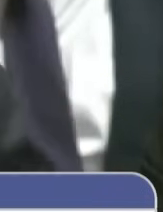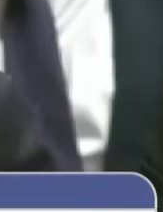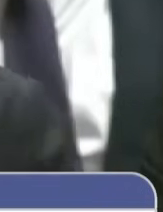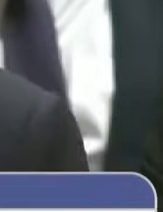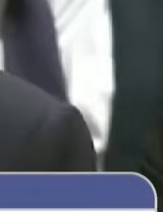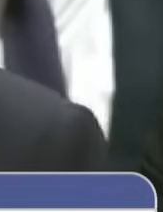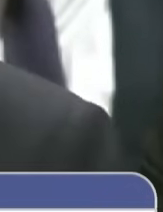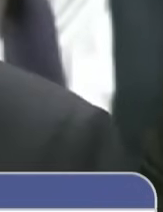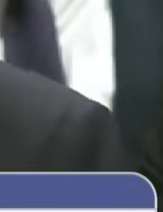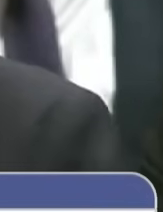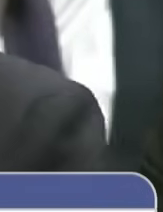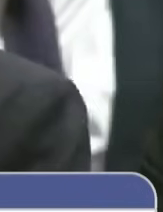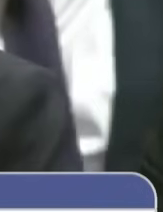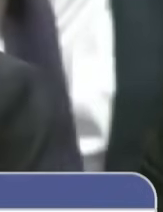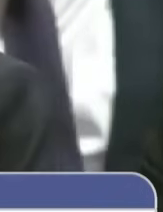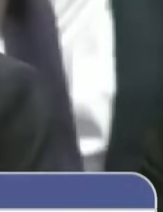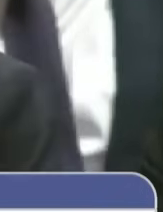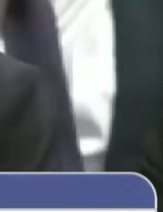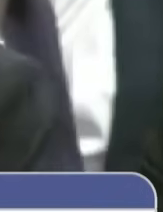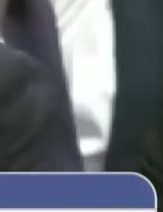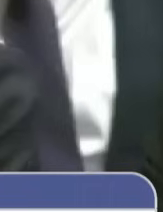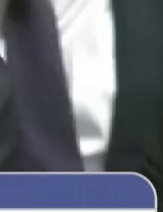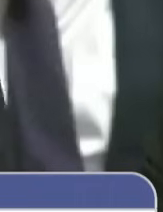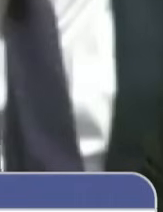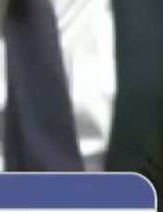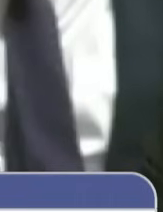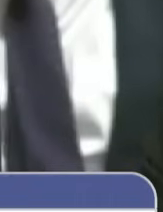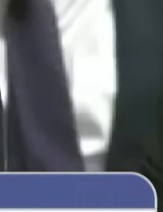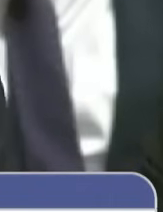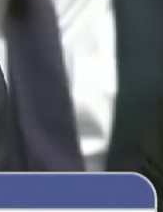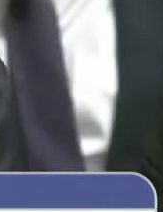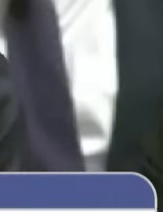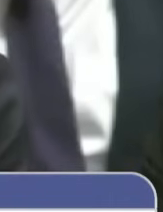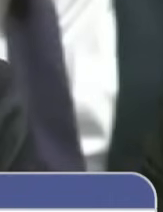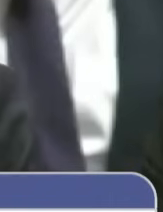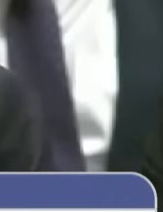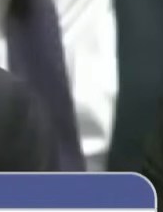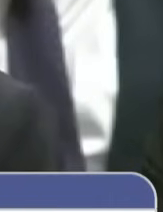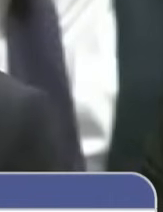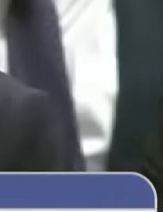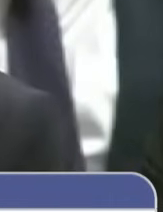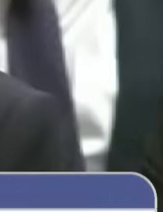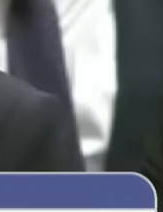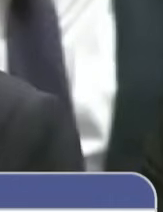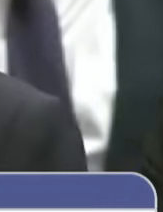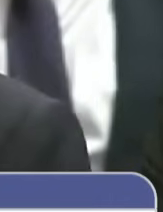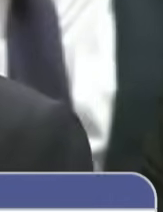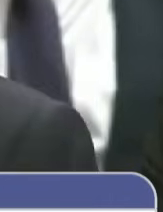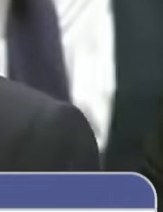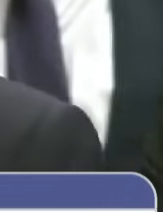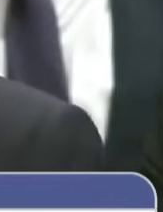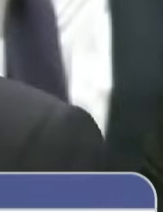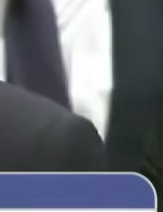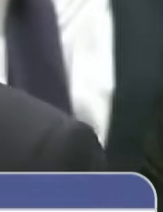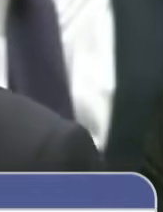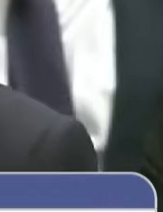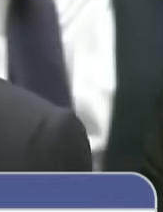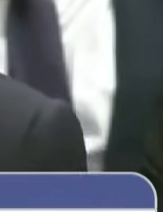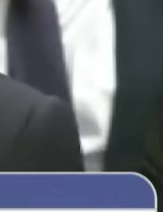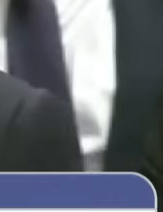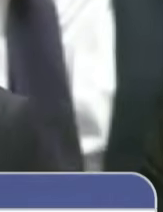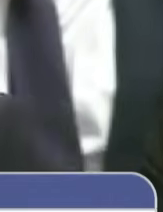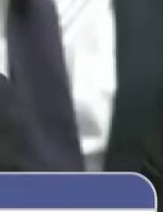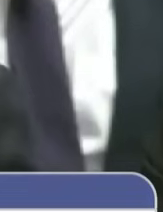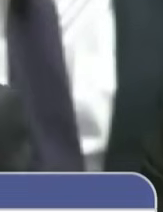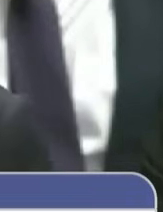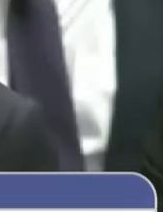día muy, muy noticioso en materia de si queda definitivamente en prisión preventiva, por ejemplo, Luis Hermosilla. Ayer les contábamos detalles de